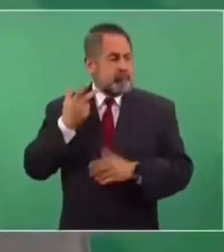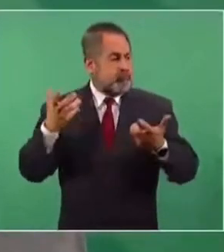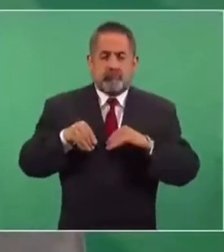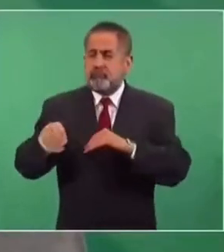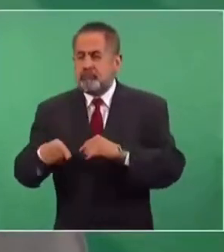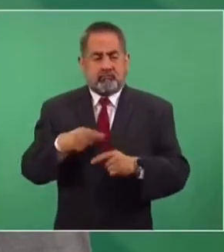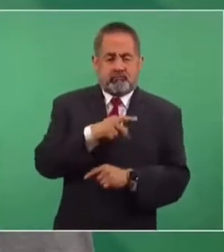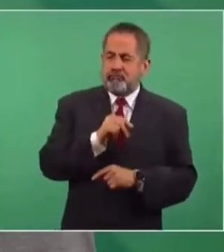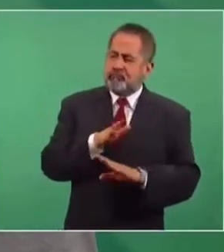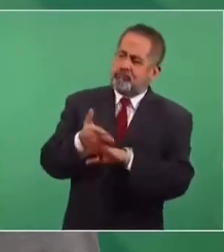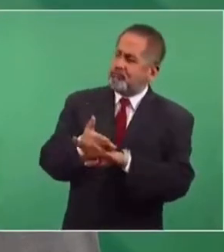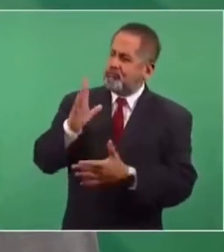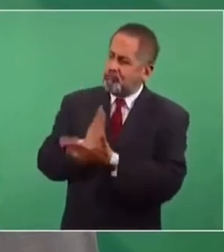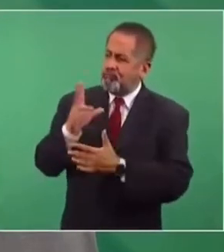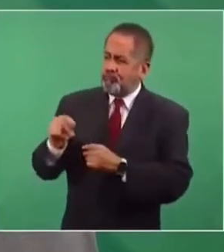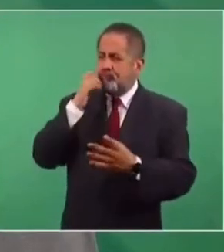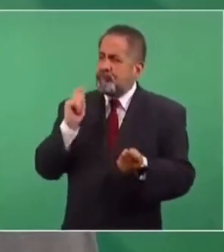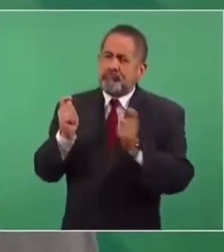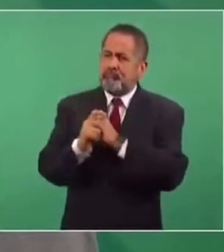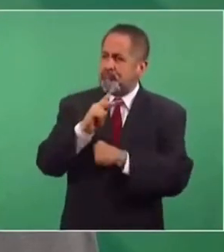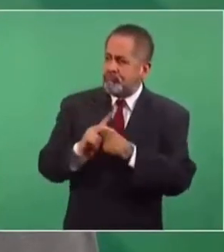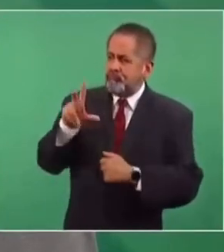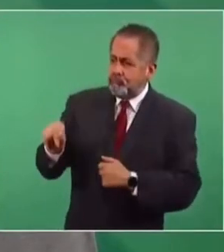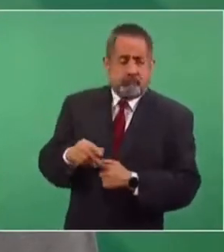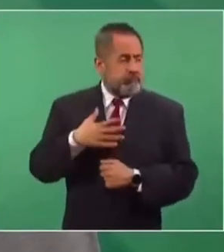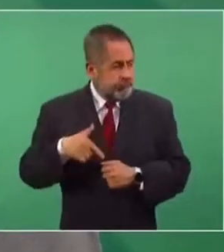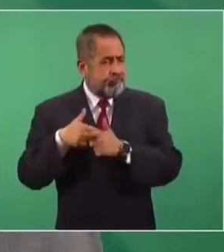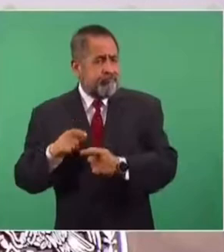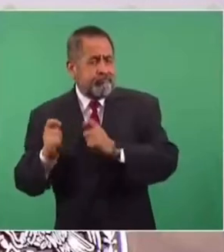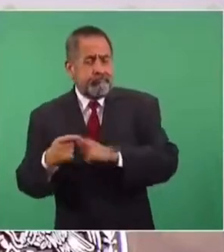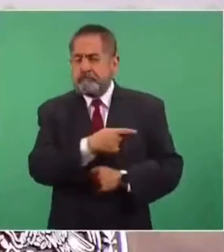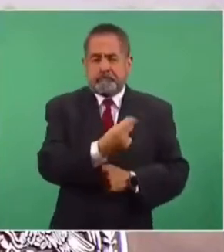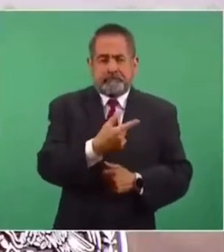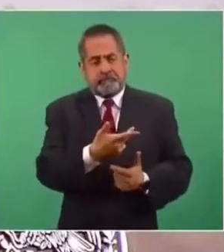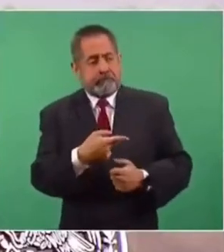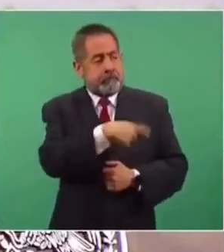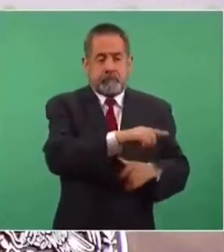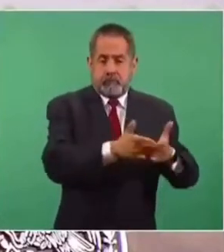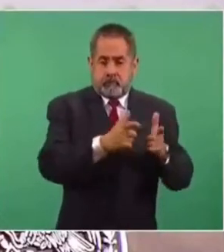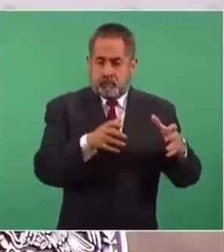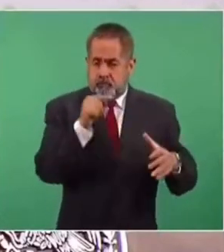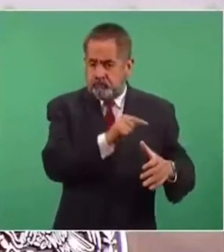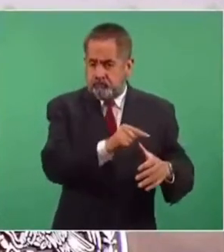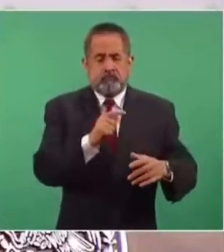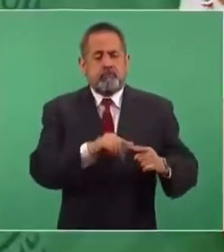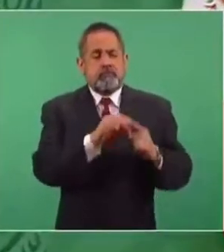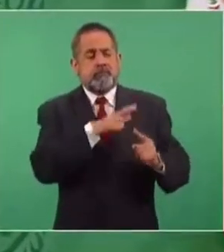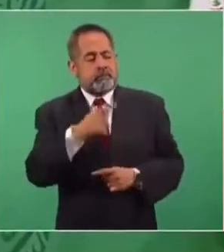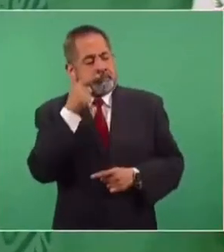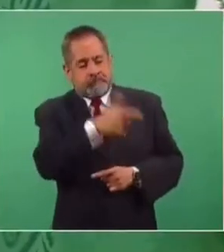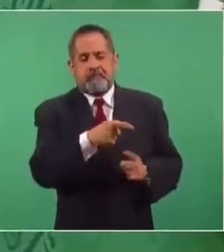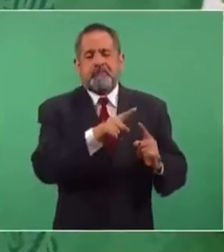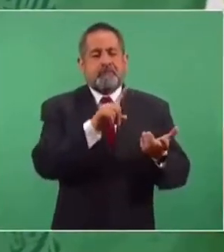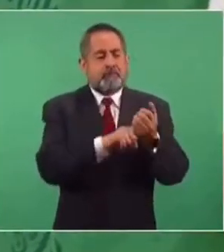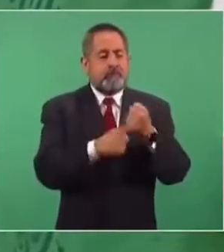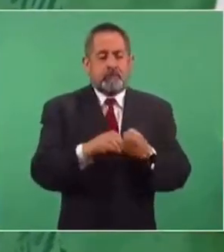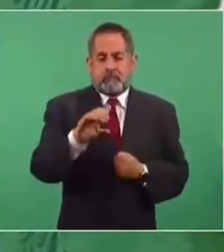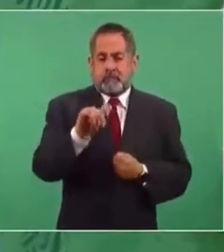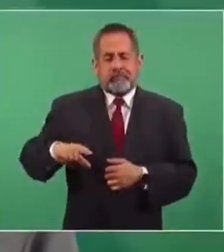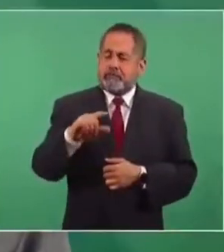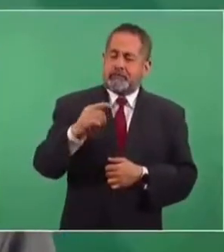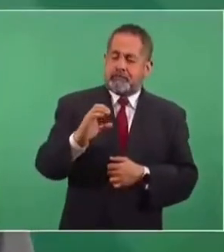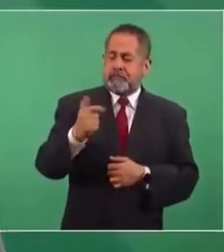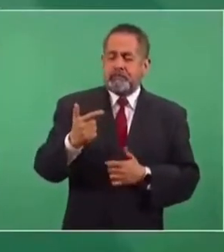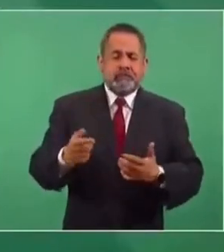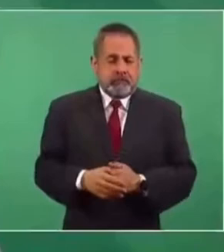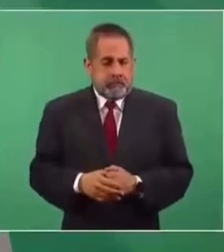hemos emprendido para la transformación del país. En este agrupamiento conservador y reaccionario destaca, entre otros, Claudio X. González.